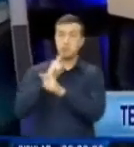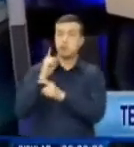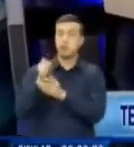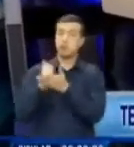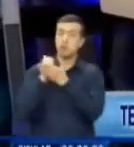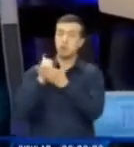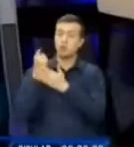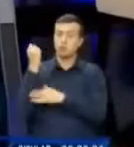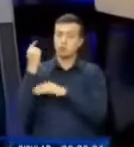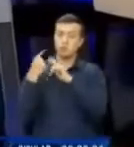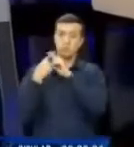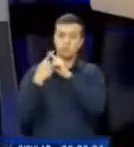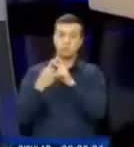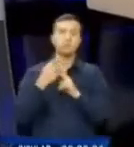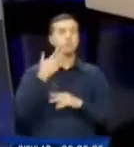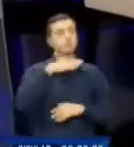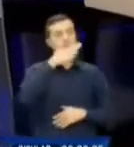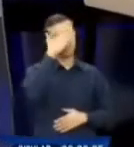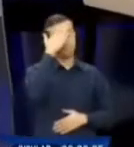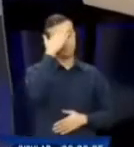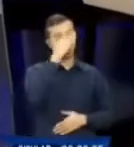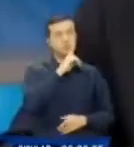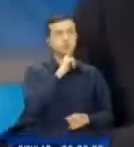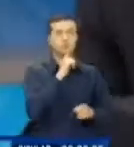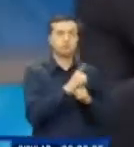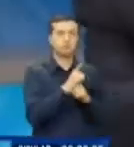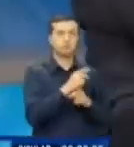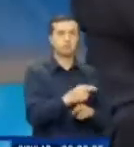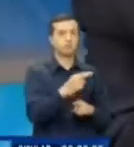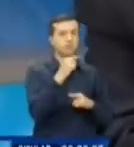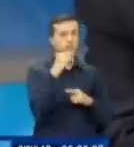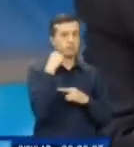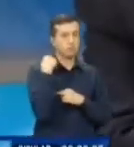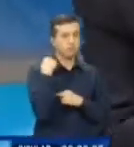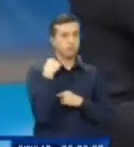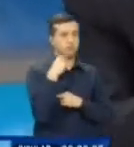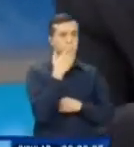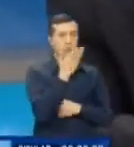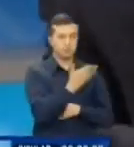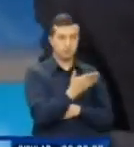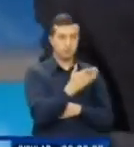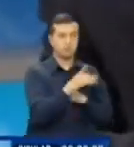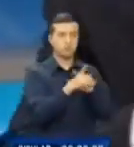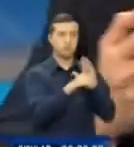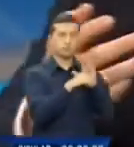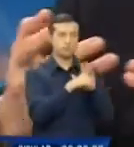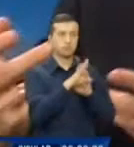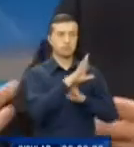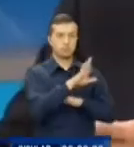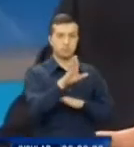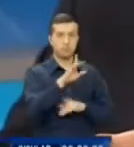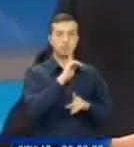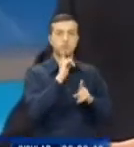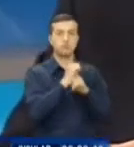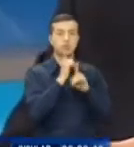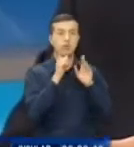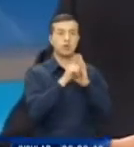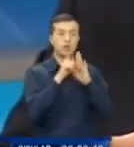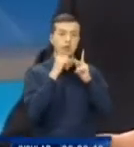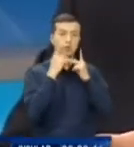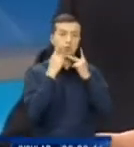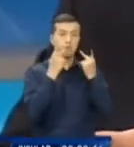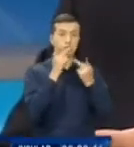yo sé que lo que voy a decir no es competencia de la legisladora ni el cuerpo legislativo sino de la política pública